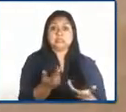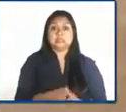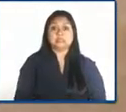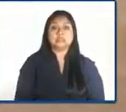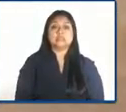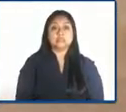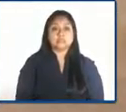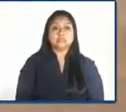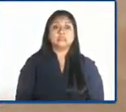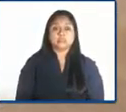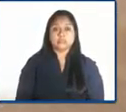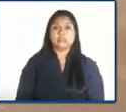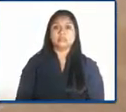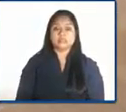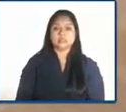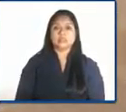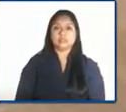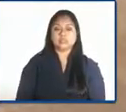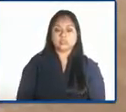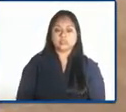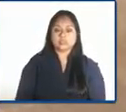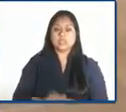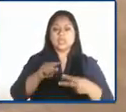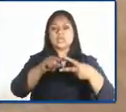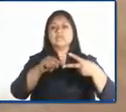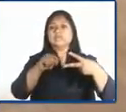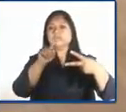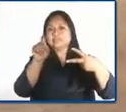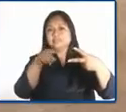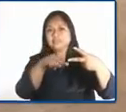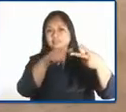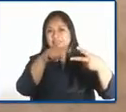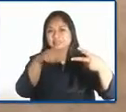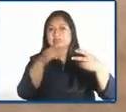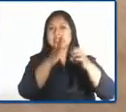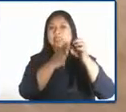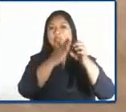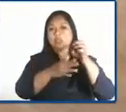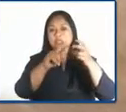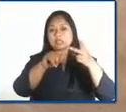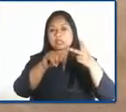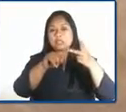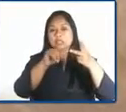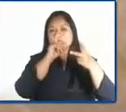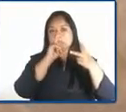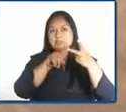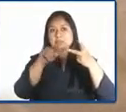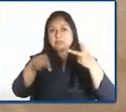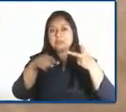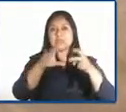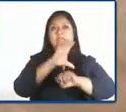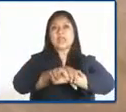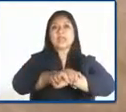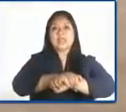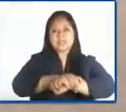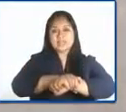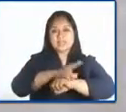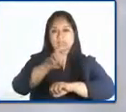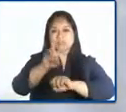muchas gracias. Con relación a las primeras dos preguntas, en relación al caso de Escuintla y al caso de dos